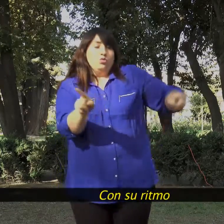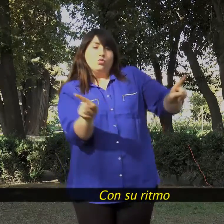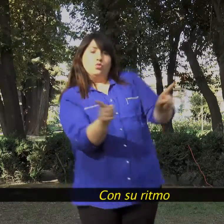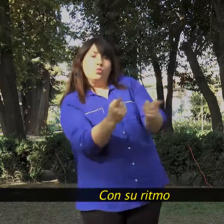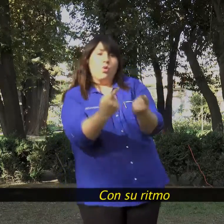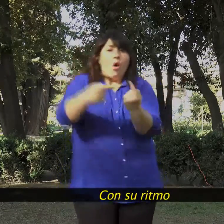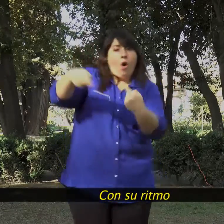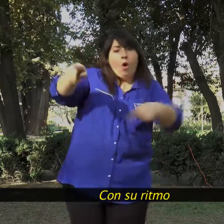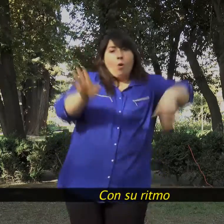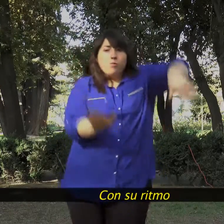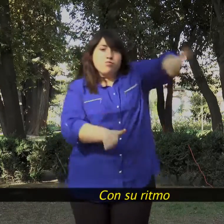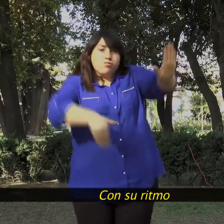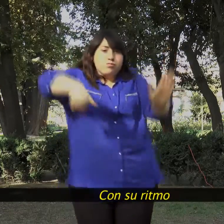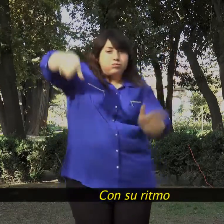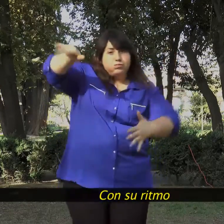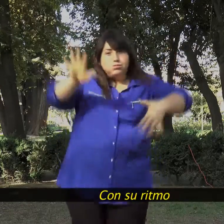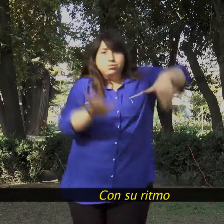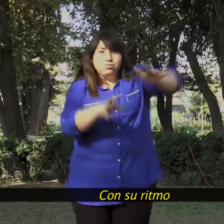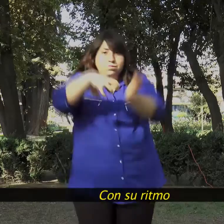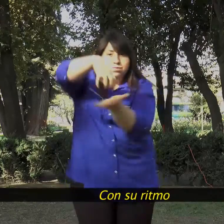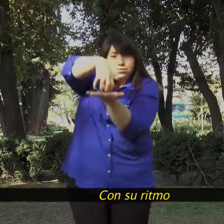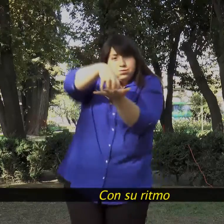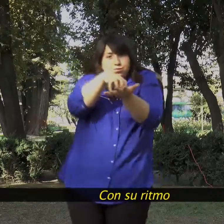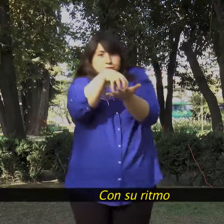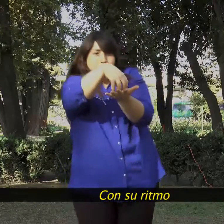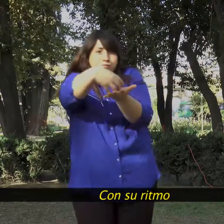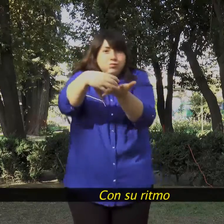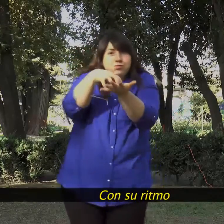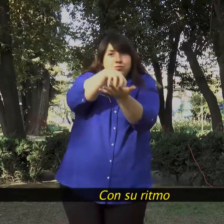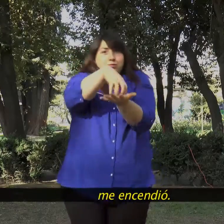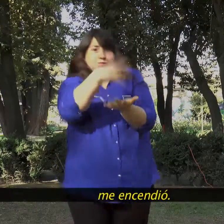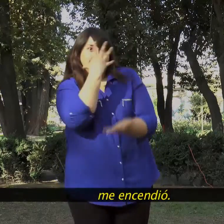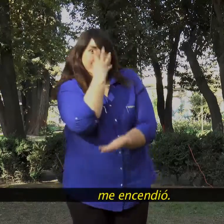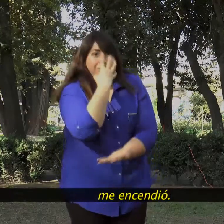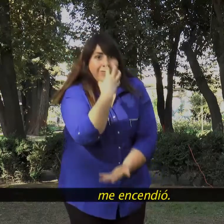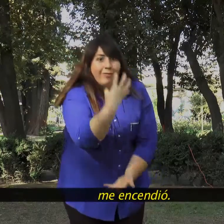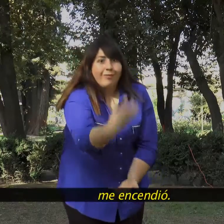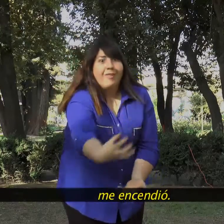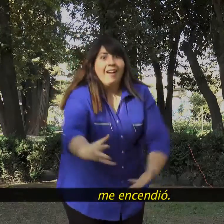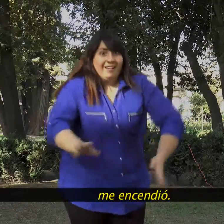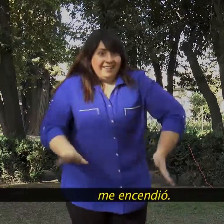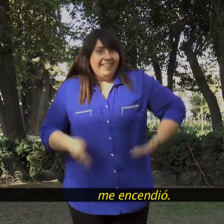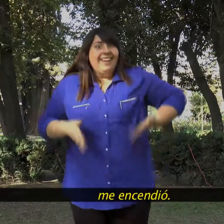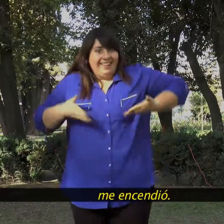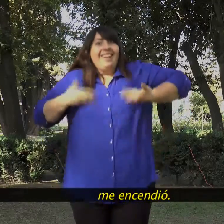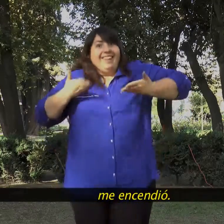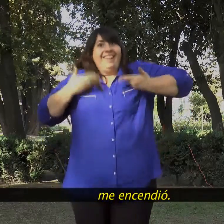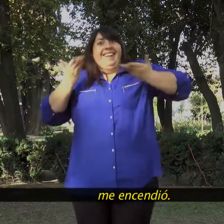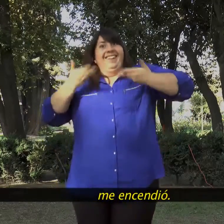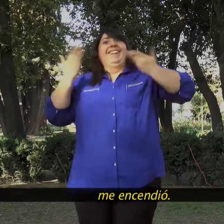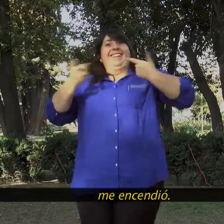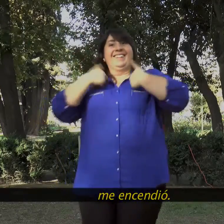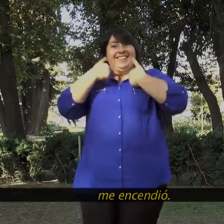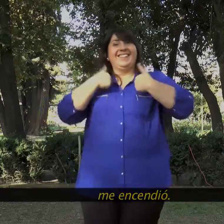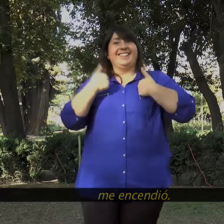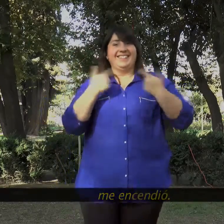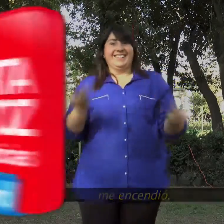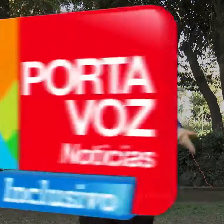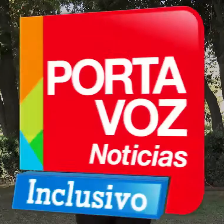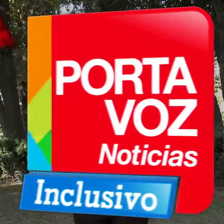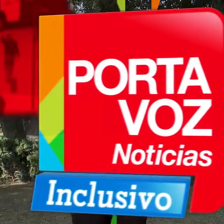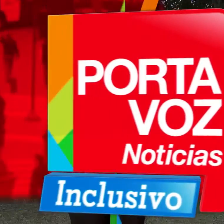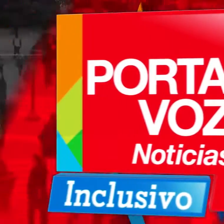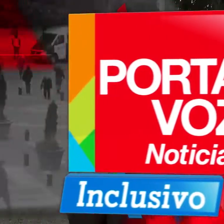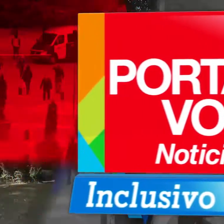con su ritmo me enseñó.